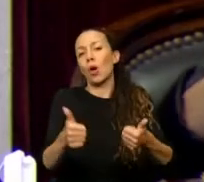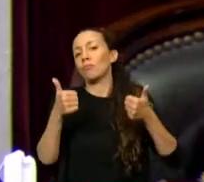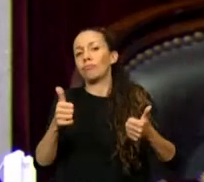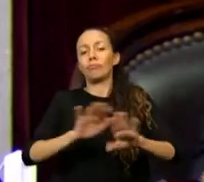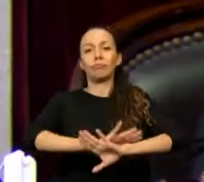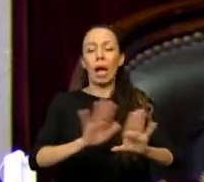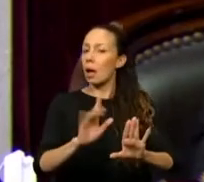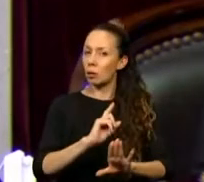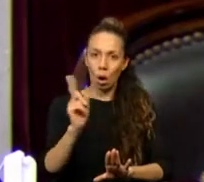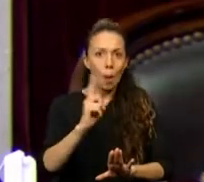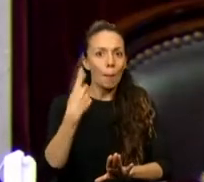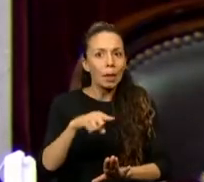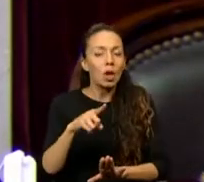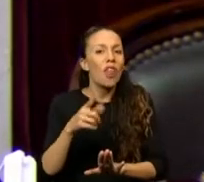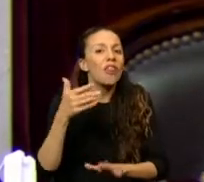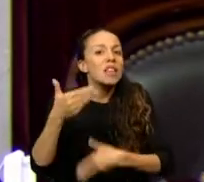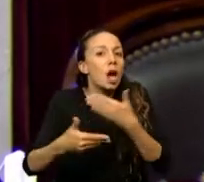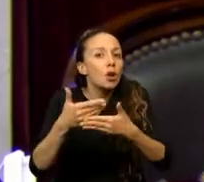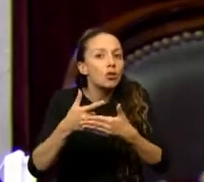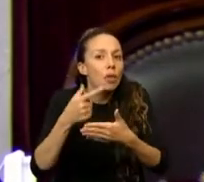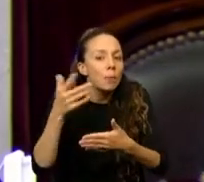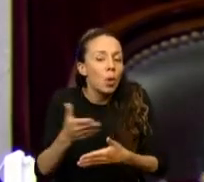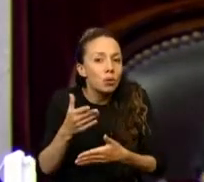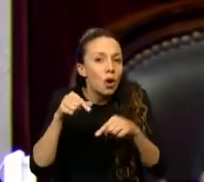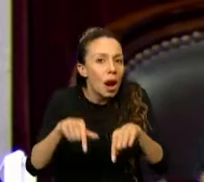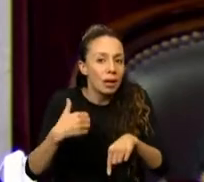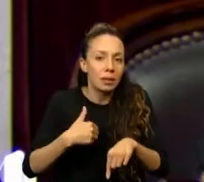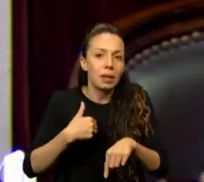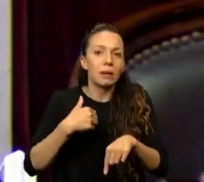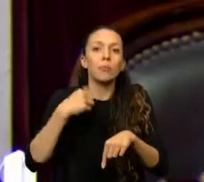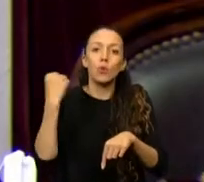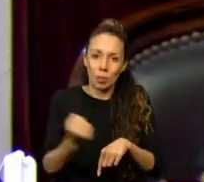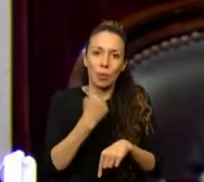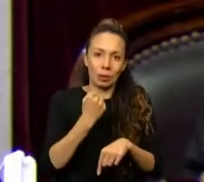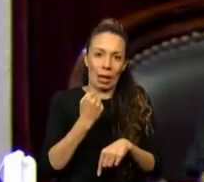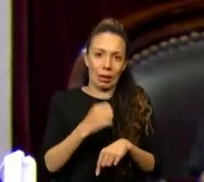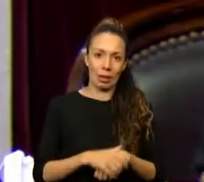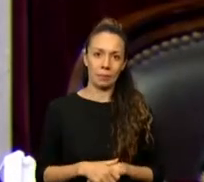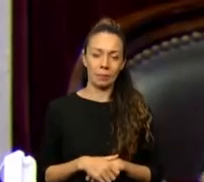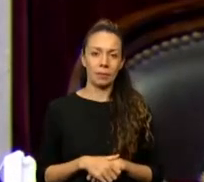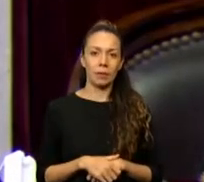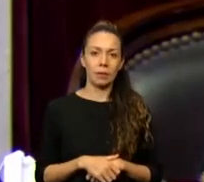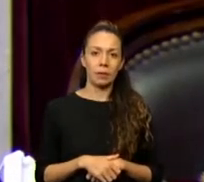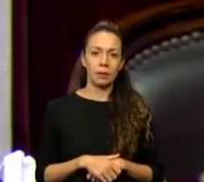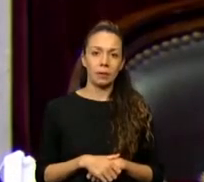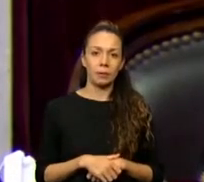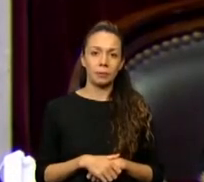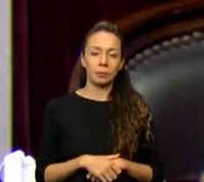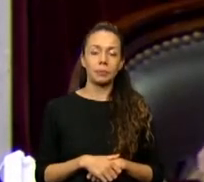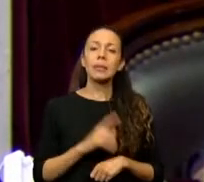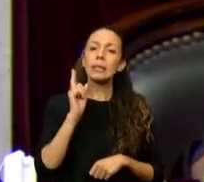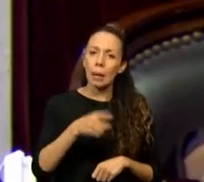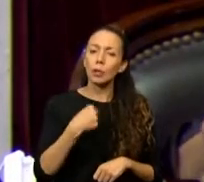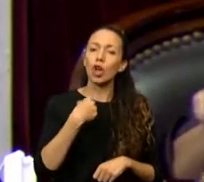productivo es importante hoy por hoy en nuestro país. También quiero destacar, por otro lado, y